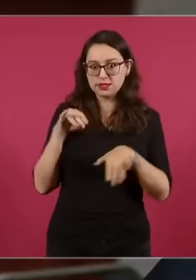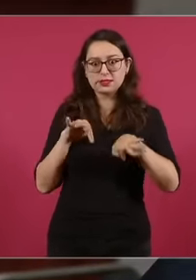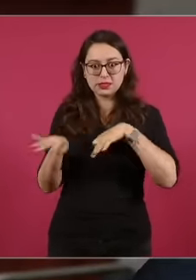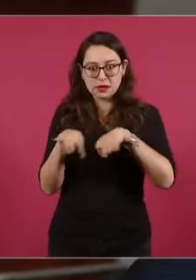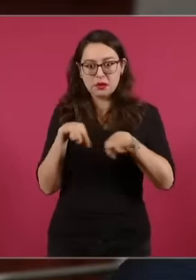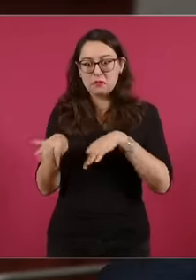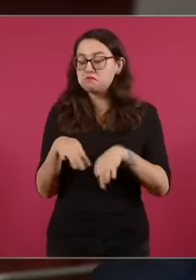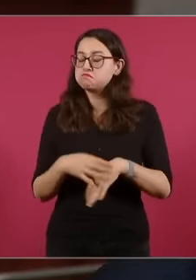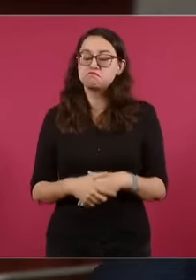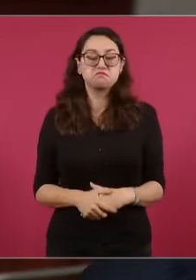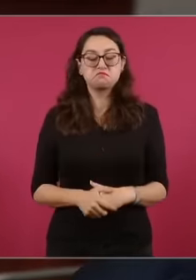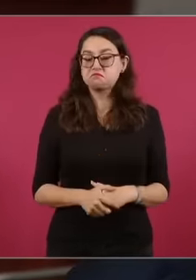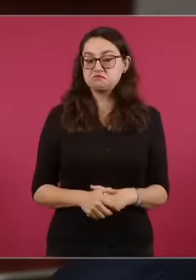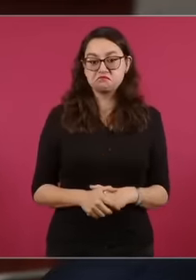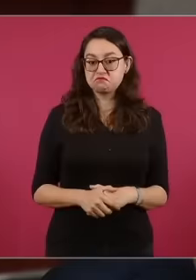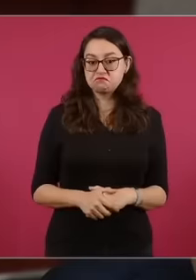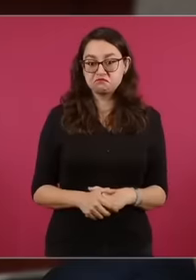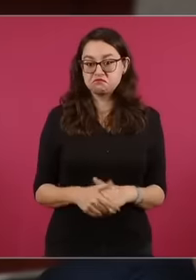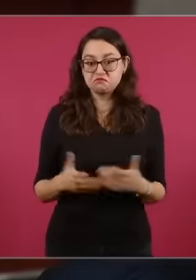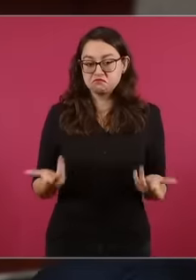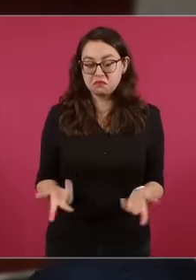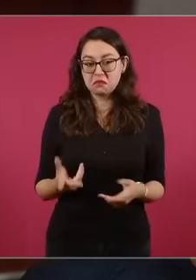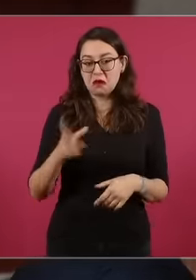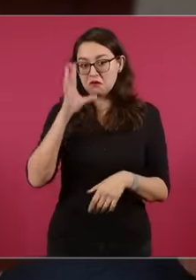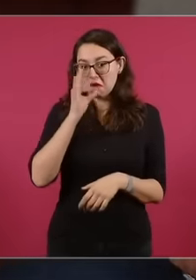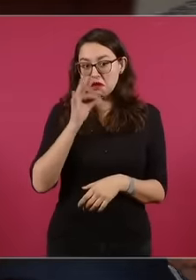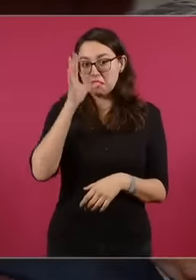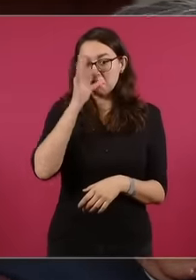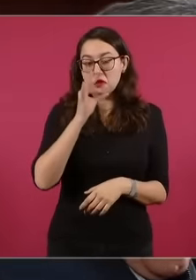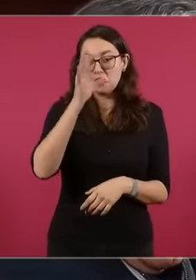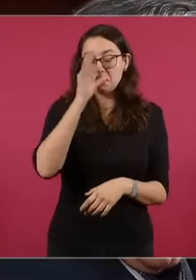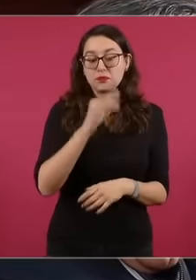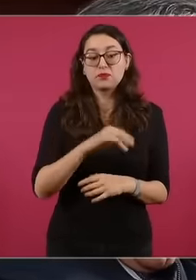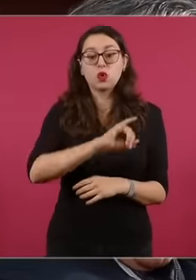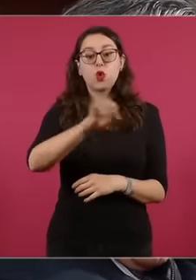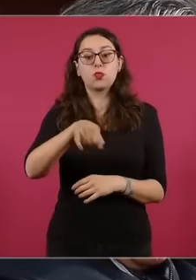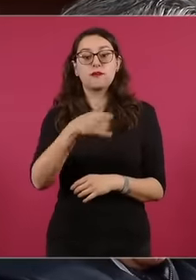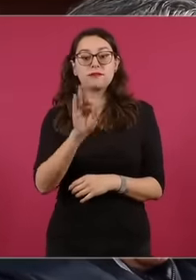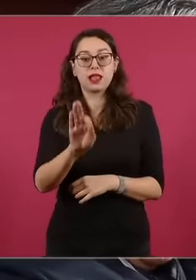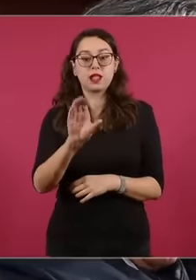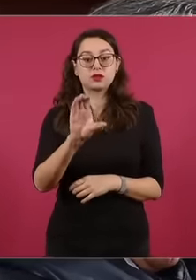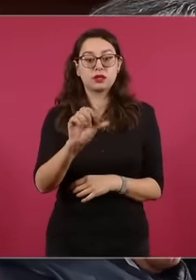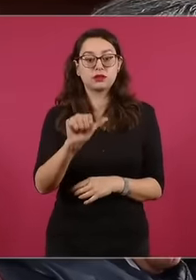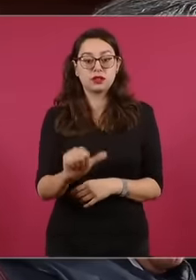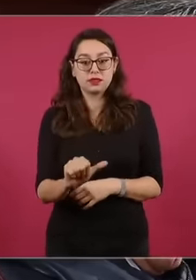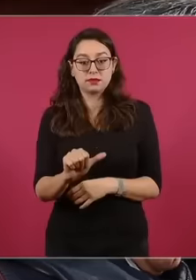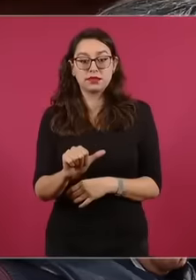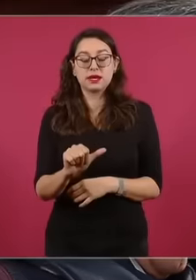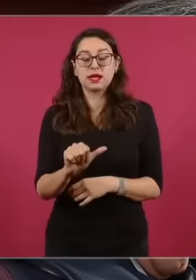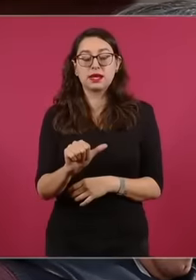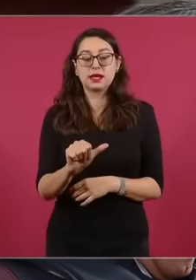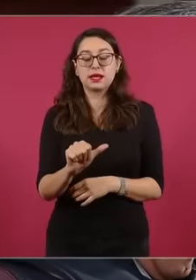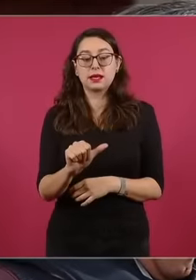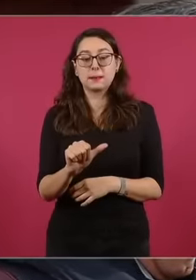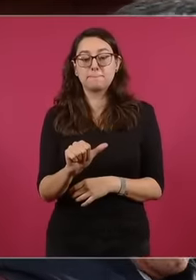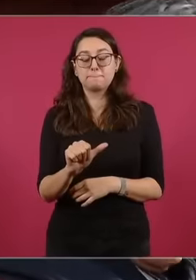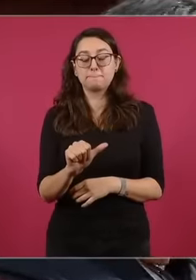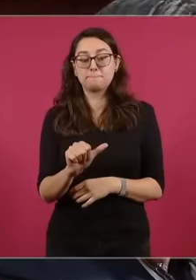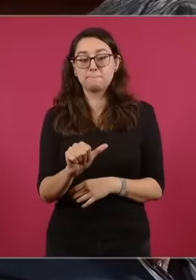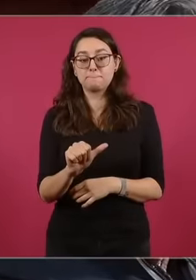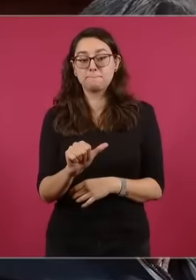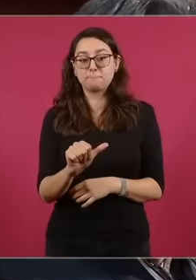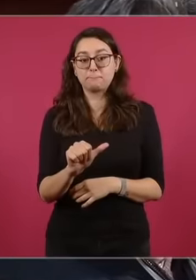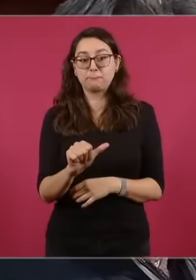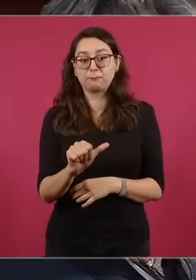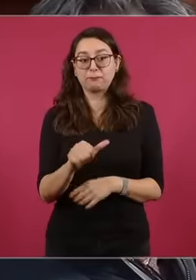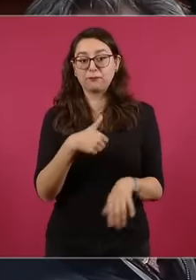y porque la Junta Federal de Conciliación Especial, la Junta Especial